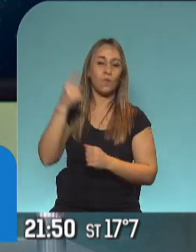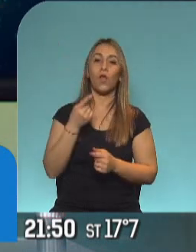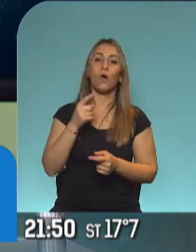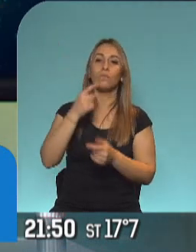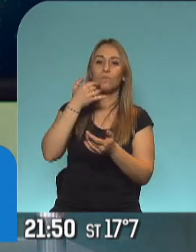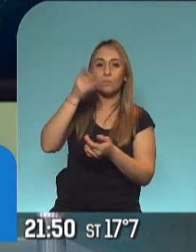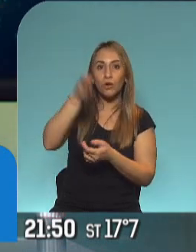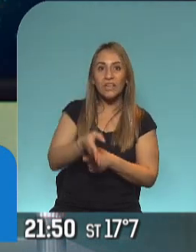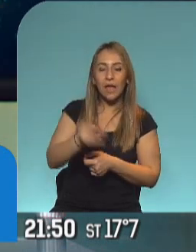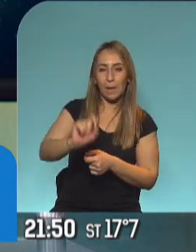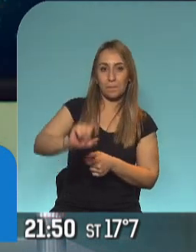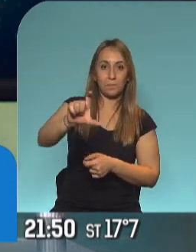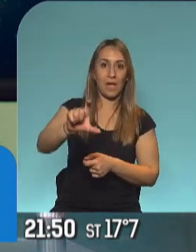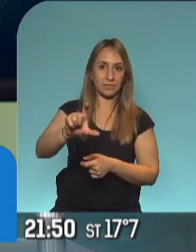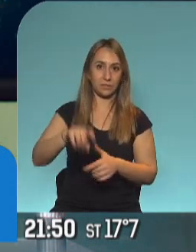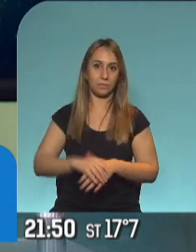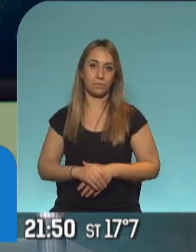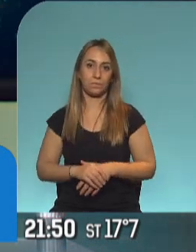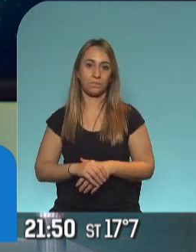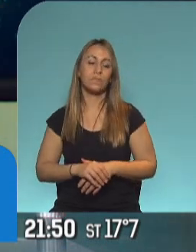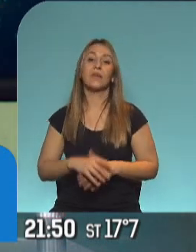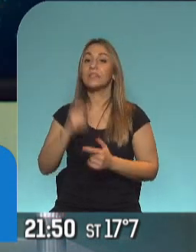que pueda tener alguna variación, obviamente siempre aquí tendremos las precisiones.